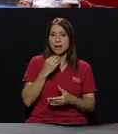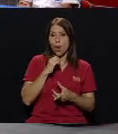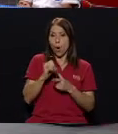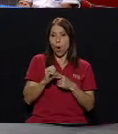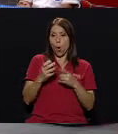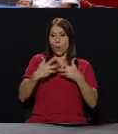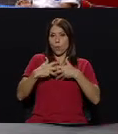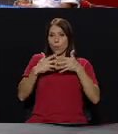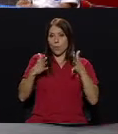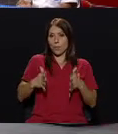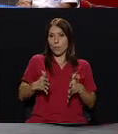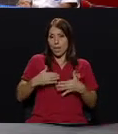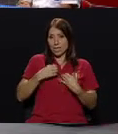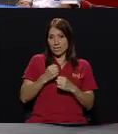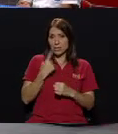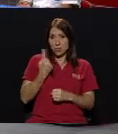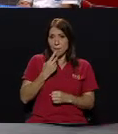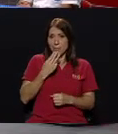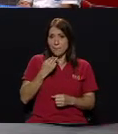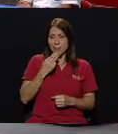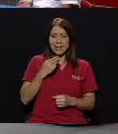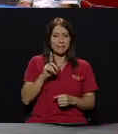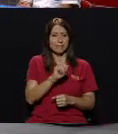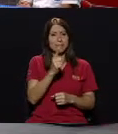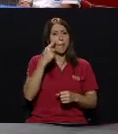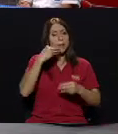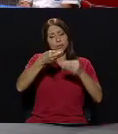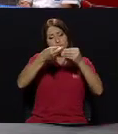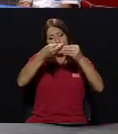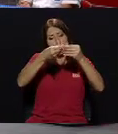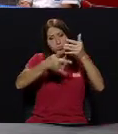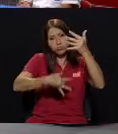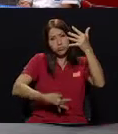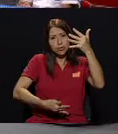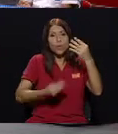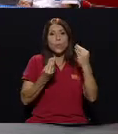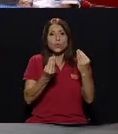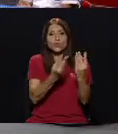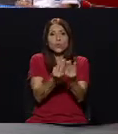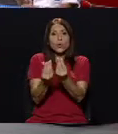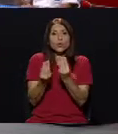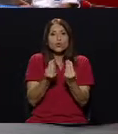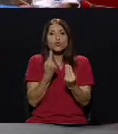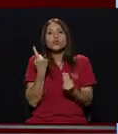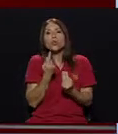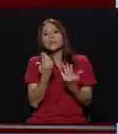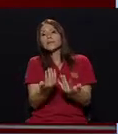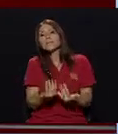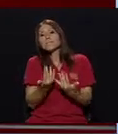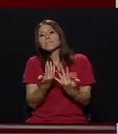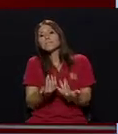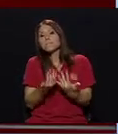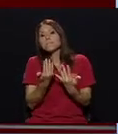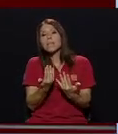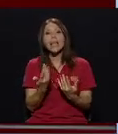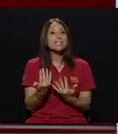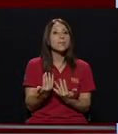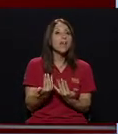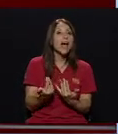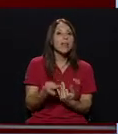¿verdad? Podemos ver una gama enorme de productos que están únicamente latentes, ahí esperando la